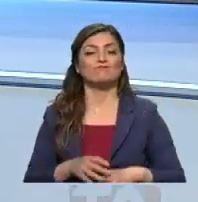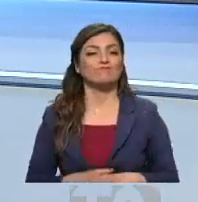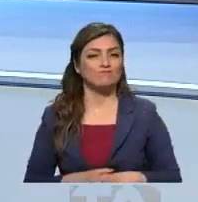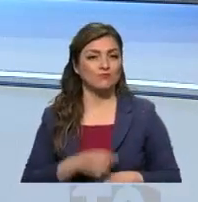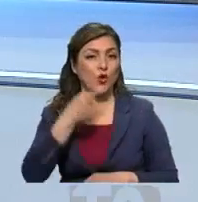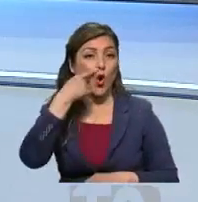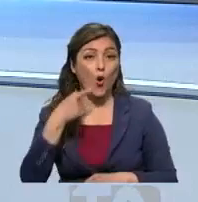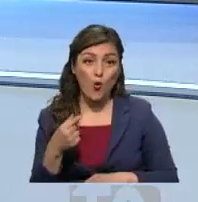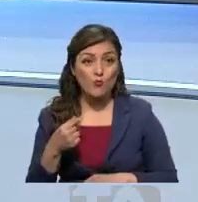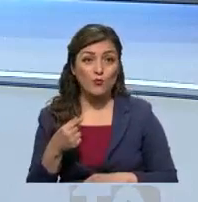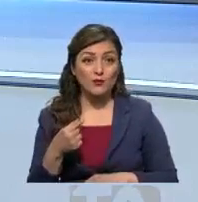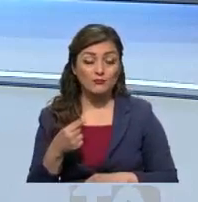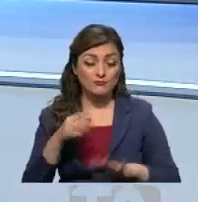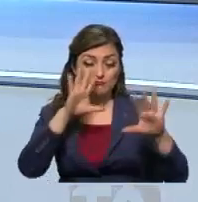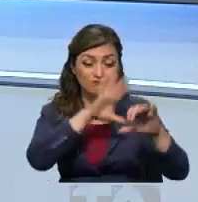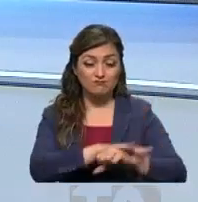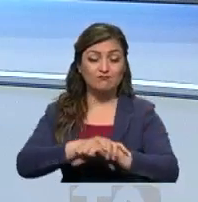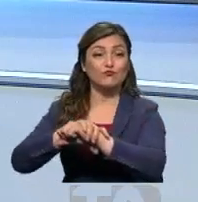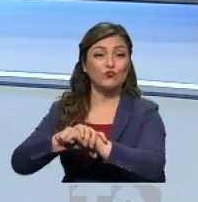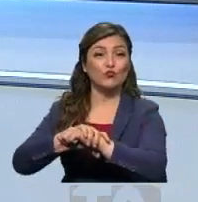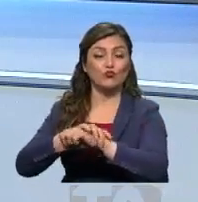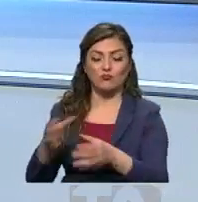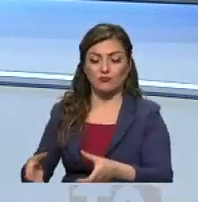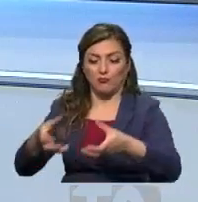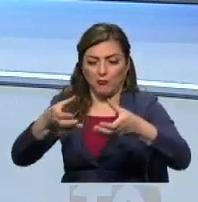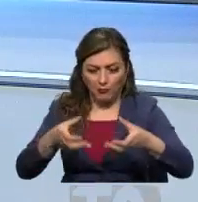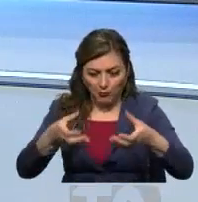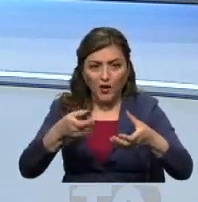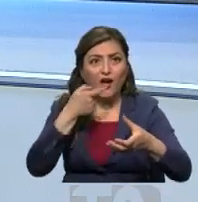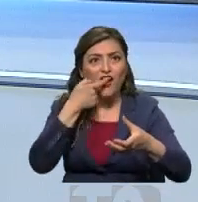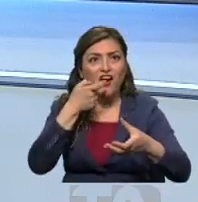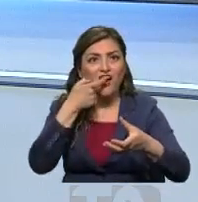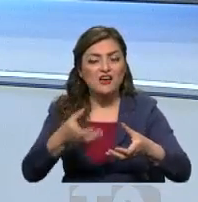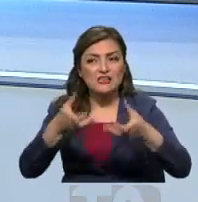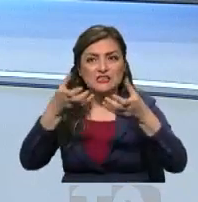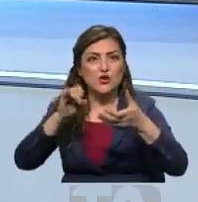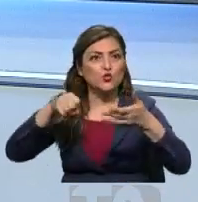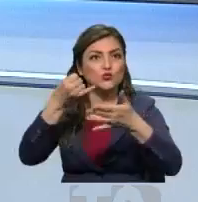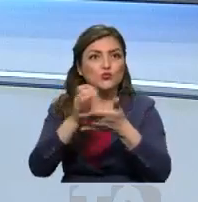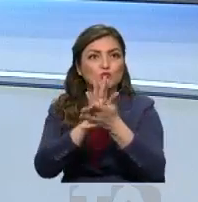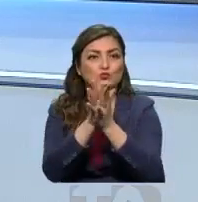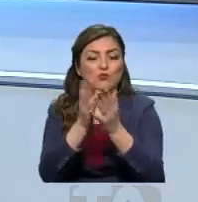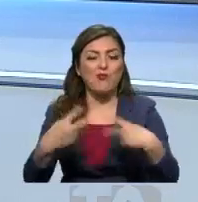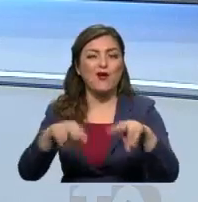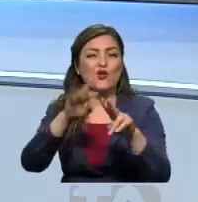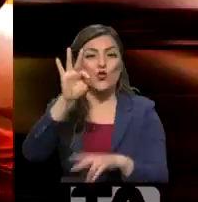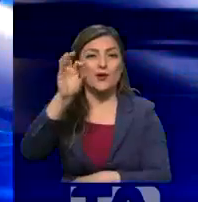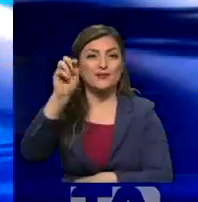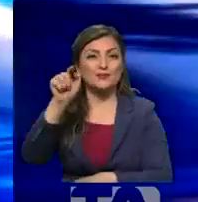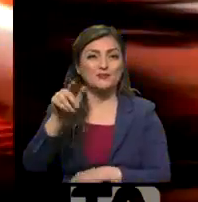el de un hombre que fue aprehendido por tenencia injustificada de un lingote de oro valorado en $90,000.